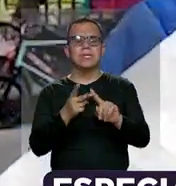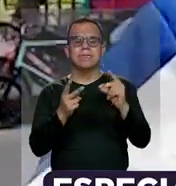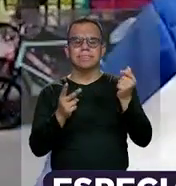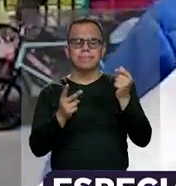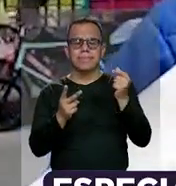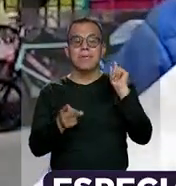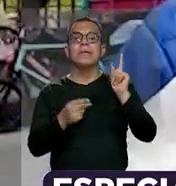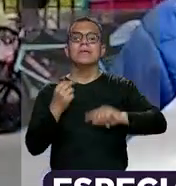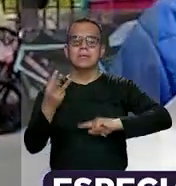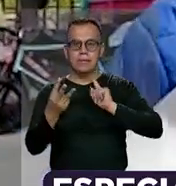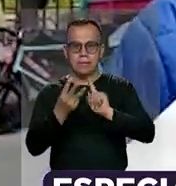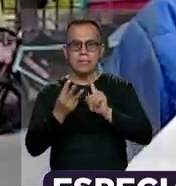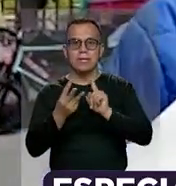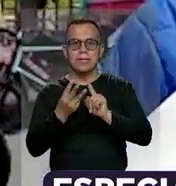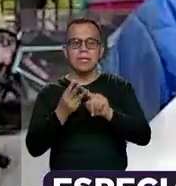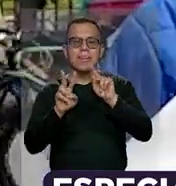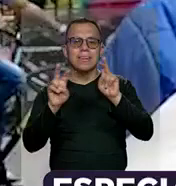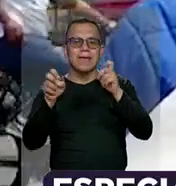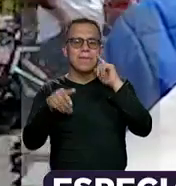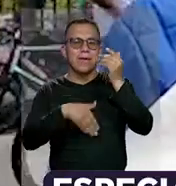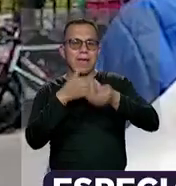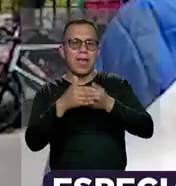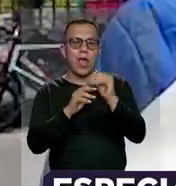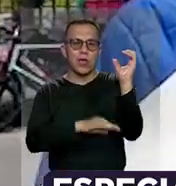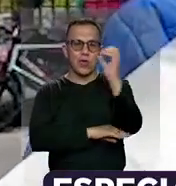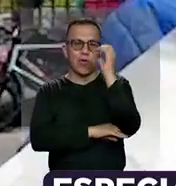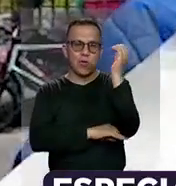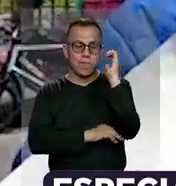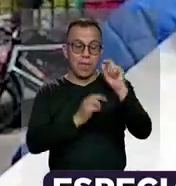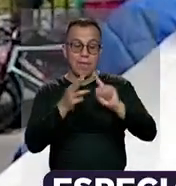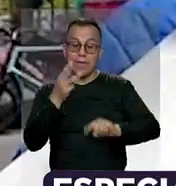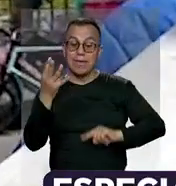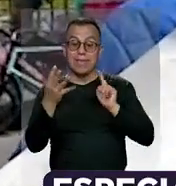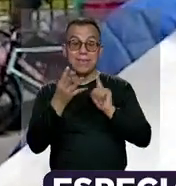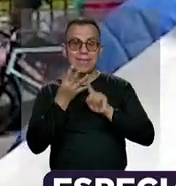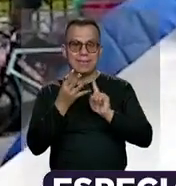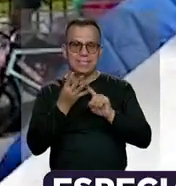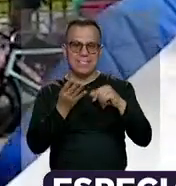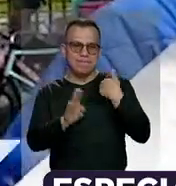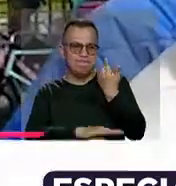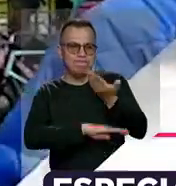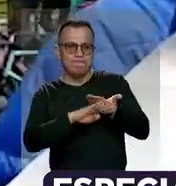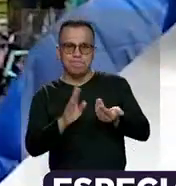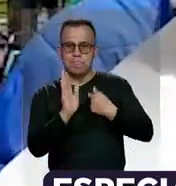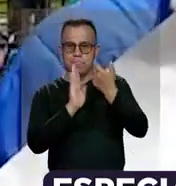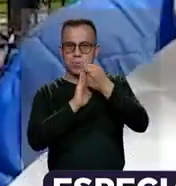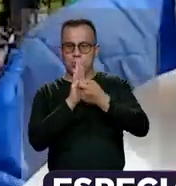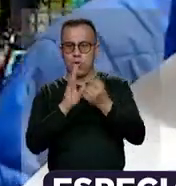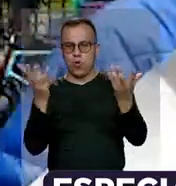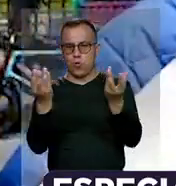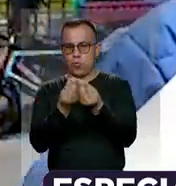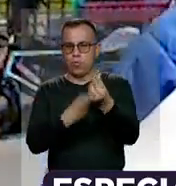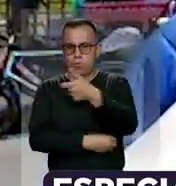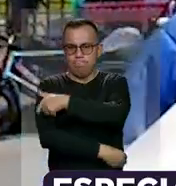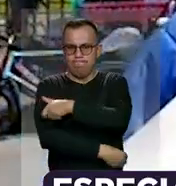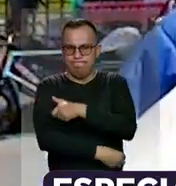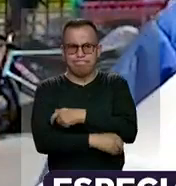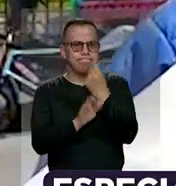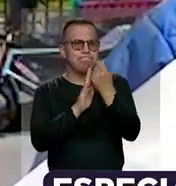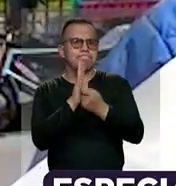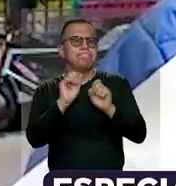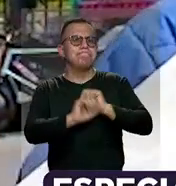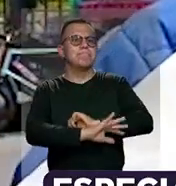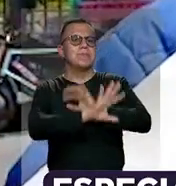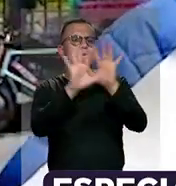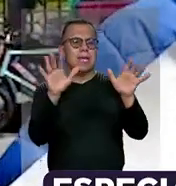y retroactiva para todos los colombianos. Y en tercer lugar, pues el pliego de peticiones que ha pasado el Comité de Paro es específico y